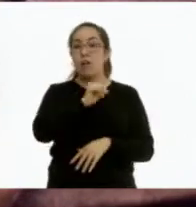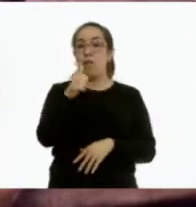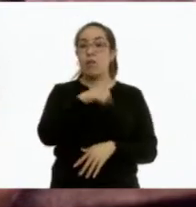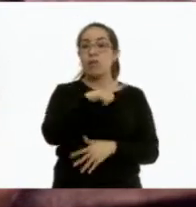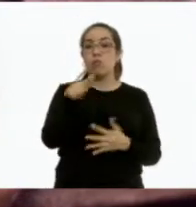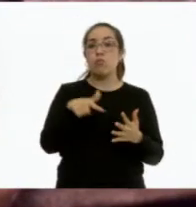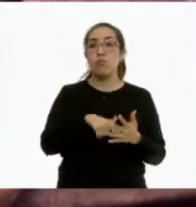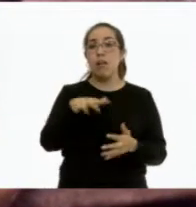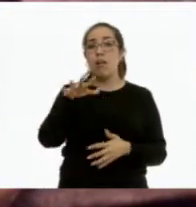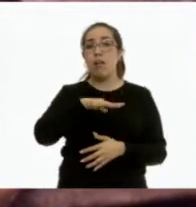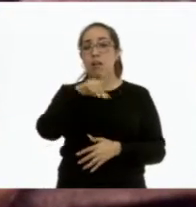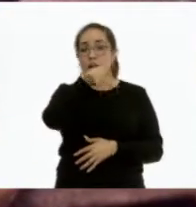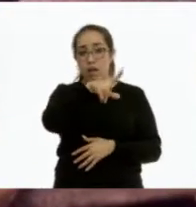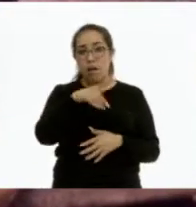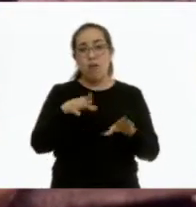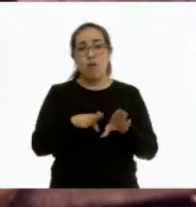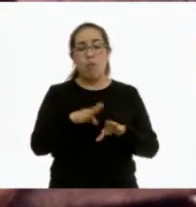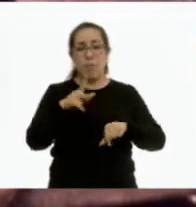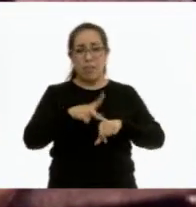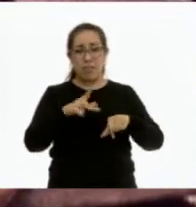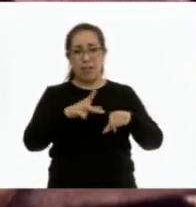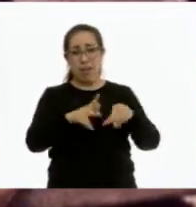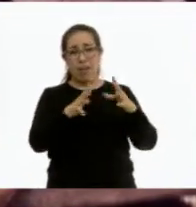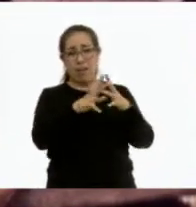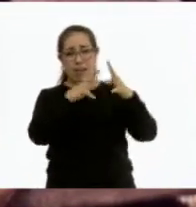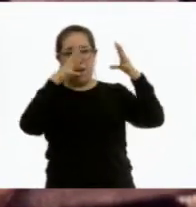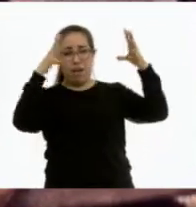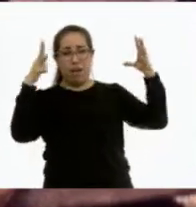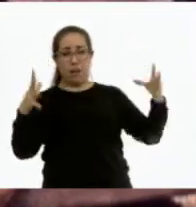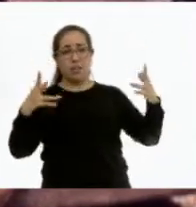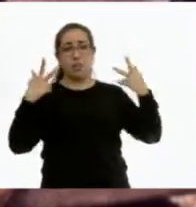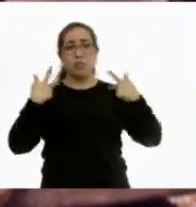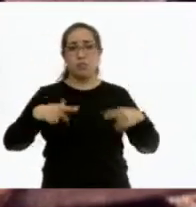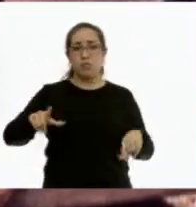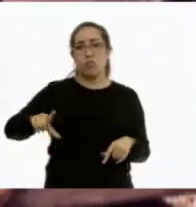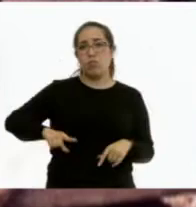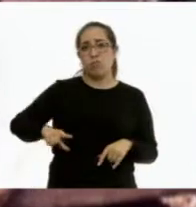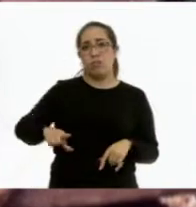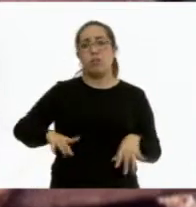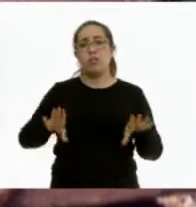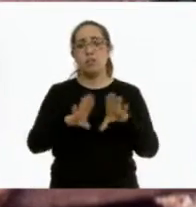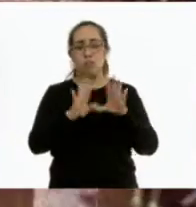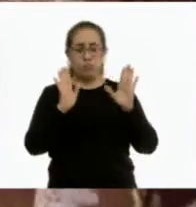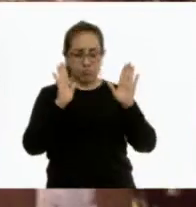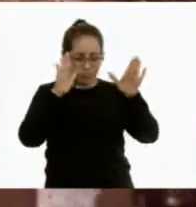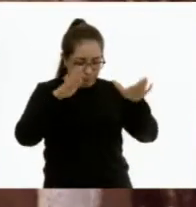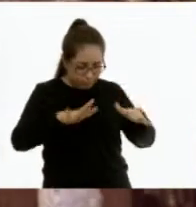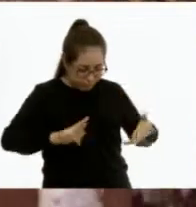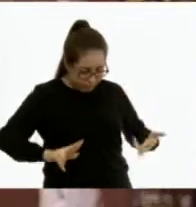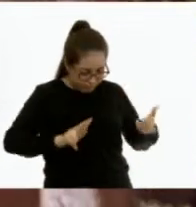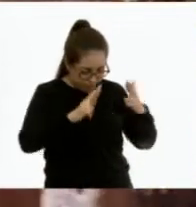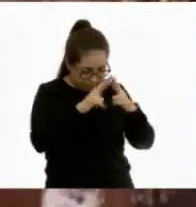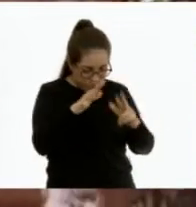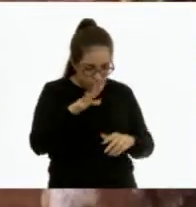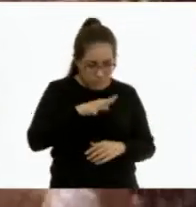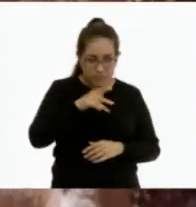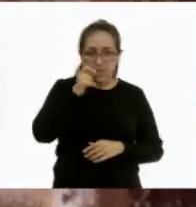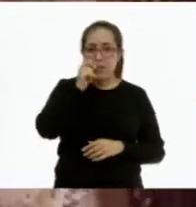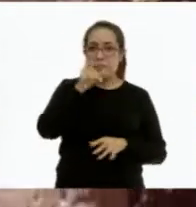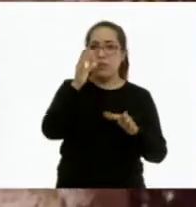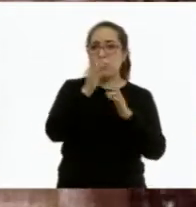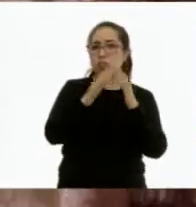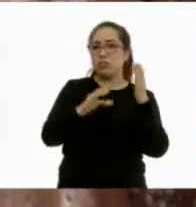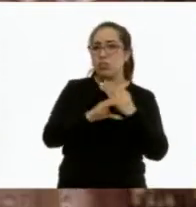son los tronos, desde los cuales los gobernantes presidieron ceremonias religiosas y donde tal vez atendieron asuntos de